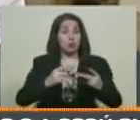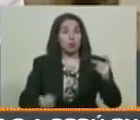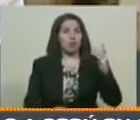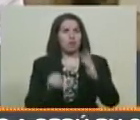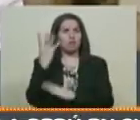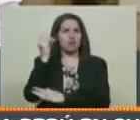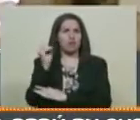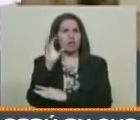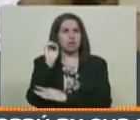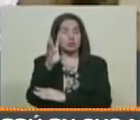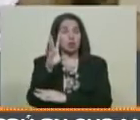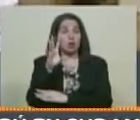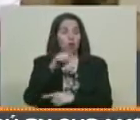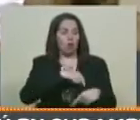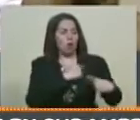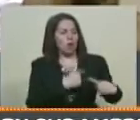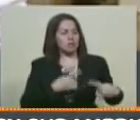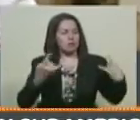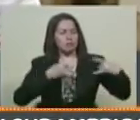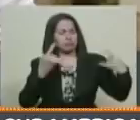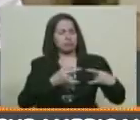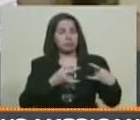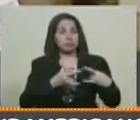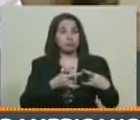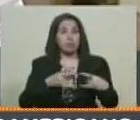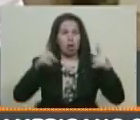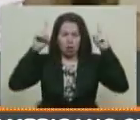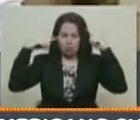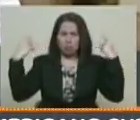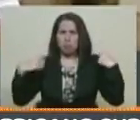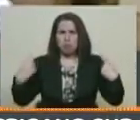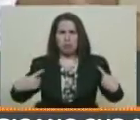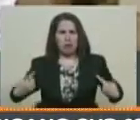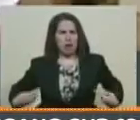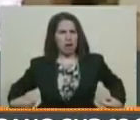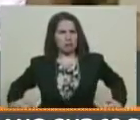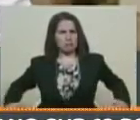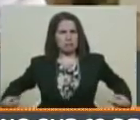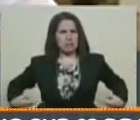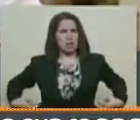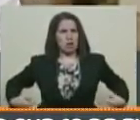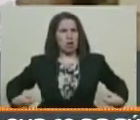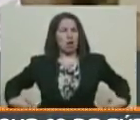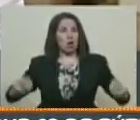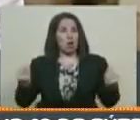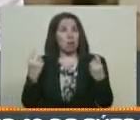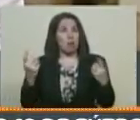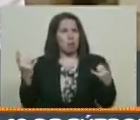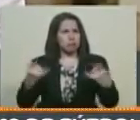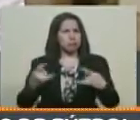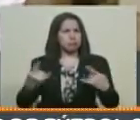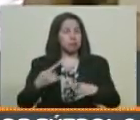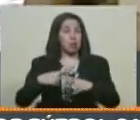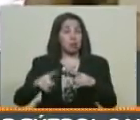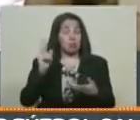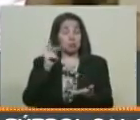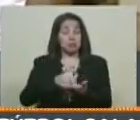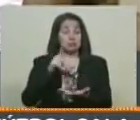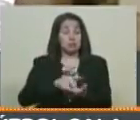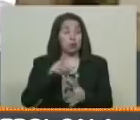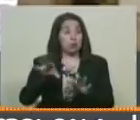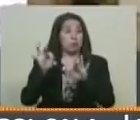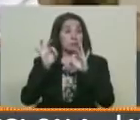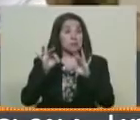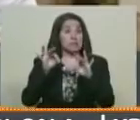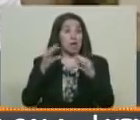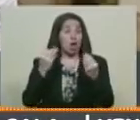Fundación Corazón Rockero que preside Paul Gilman en nuestra nación, y que además ha permitido la participación especial de importantes bandas